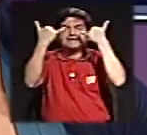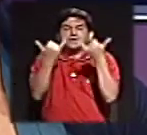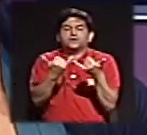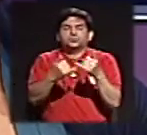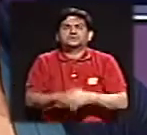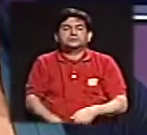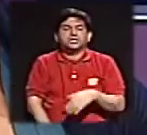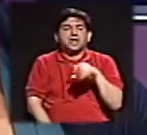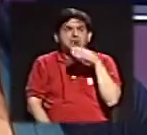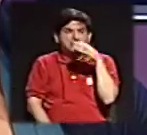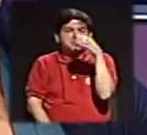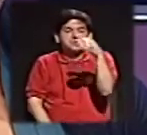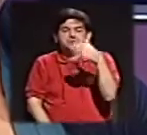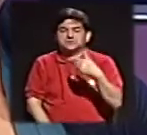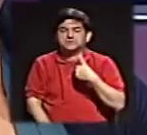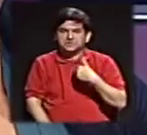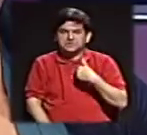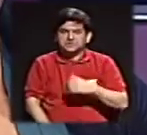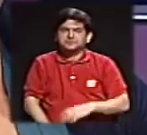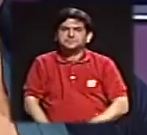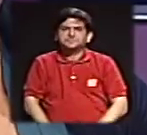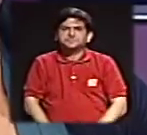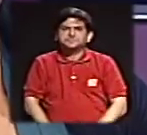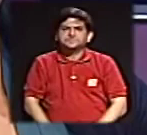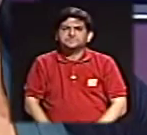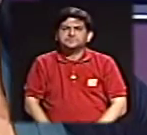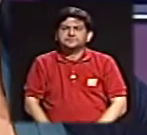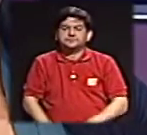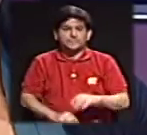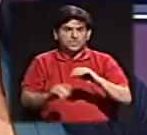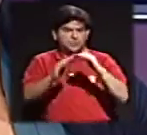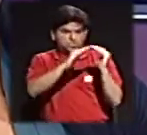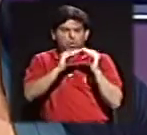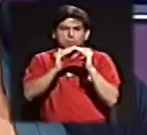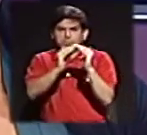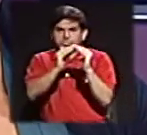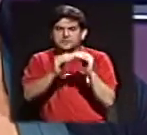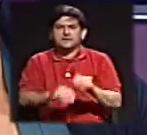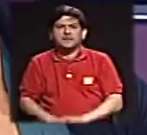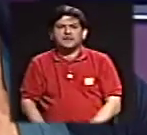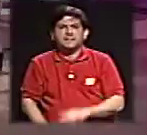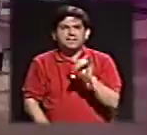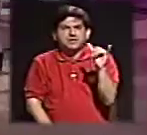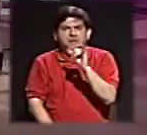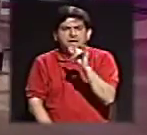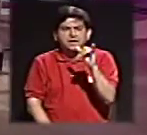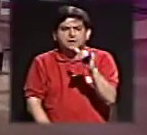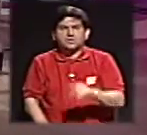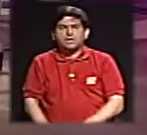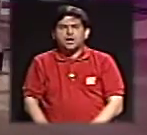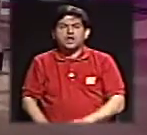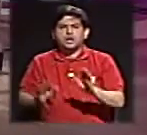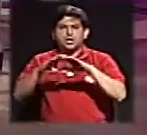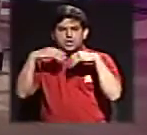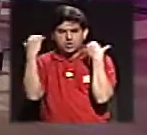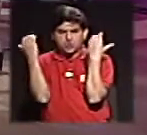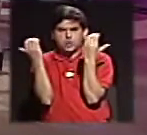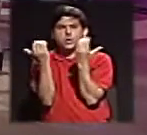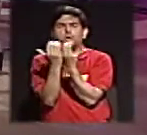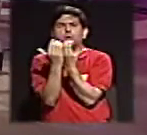sido recomendado, ¿sí?, tanto por la sociedad civil como por la